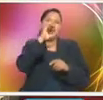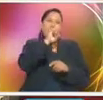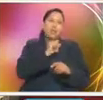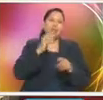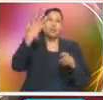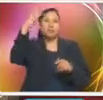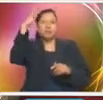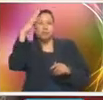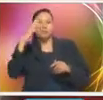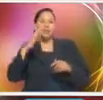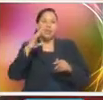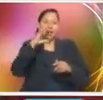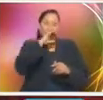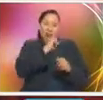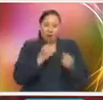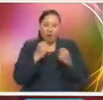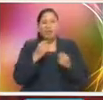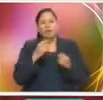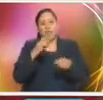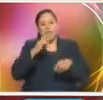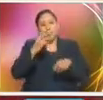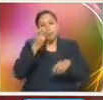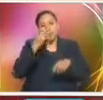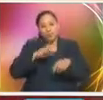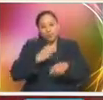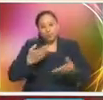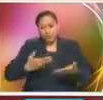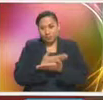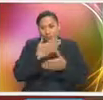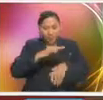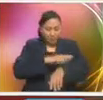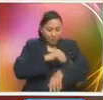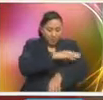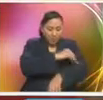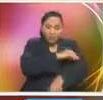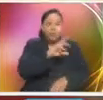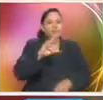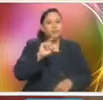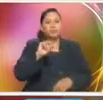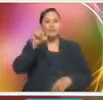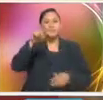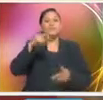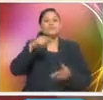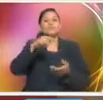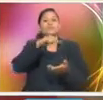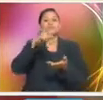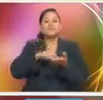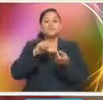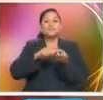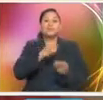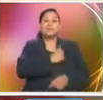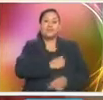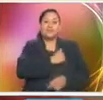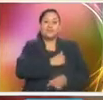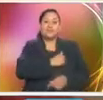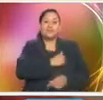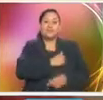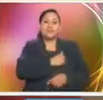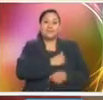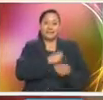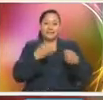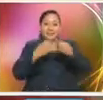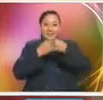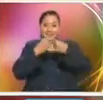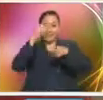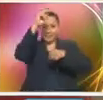sol, agobiante. Entonces, con tanto calor, ¿nacen sin pelo? Pues no, son originarios de la parte de Canadá. ¡Wow! No, de donde hace más